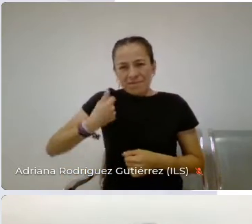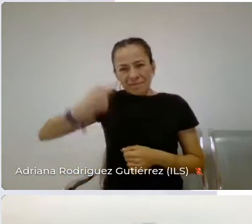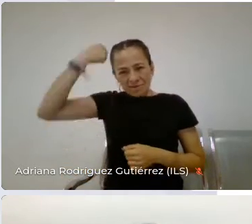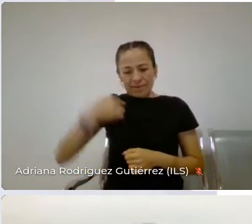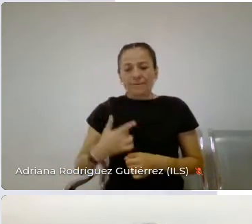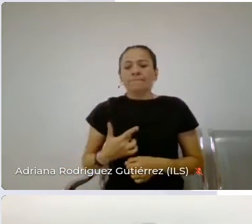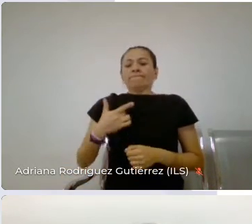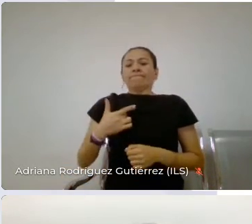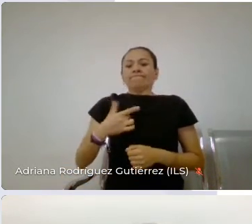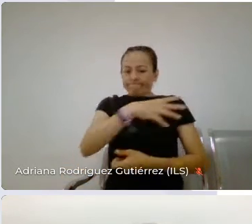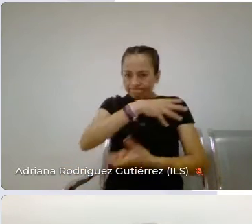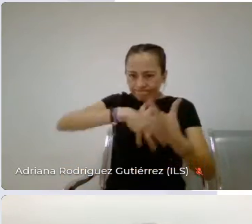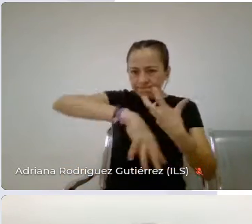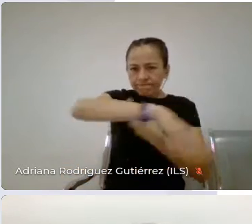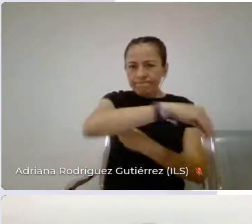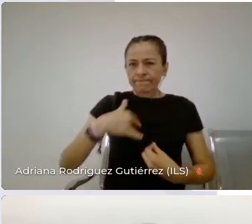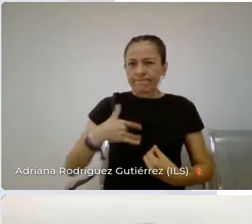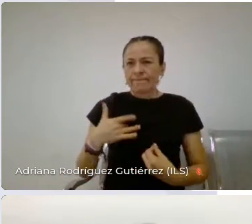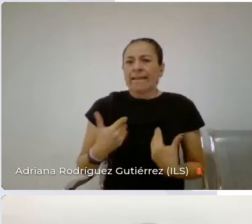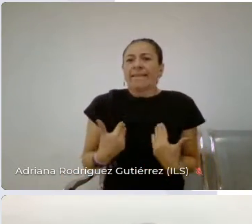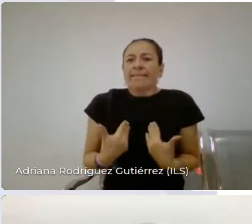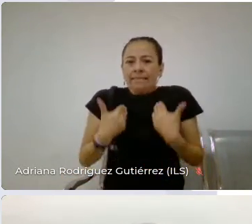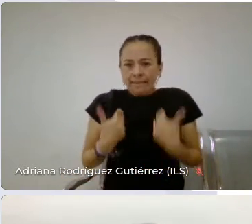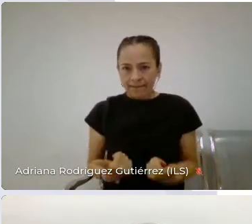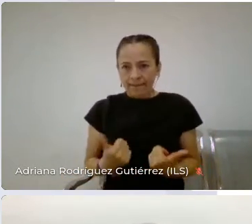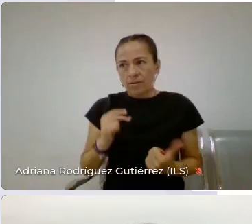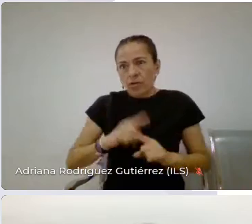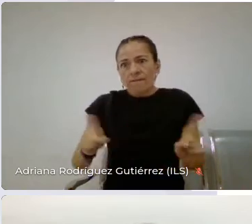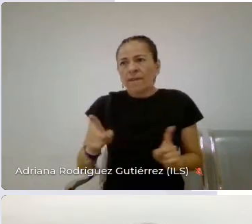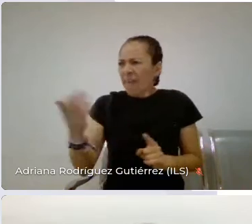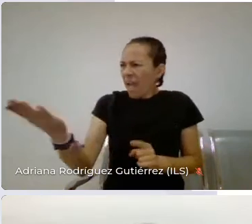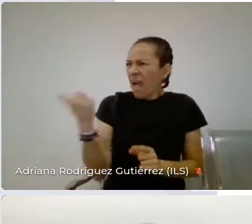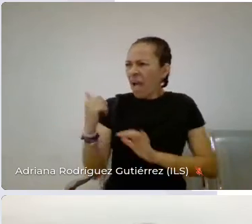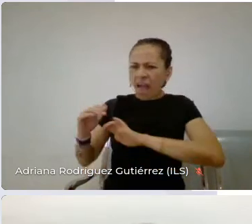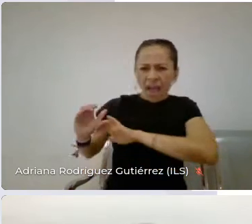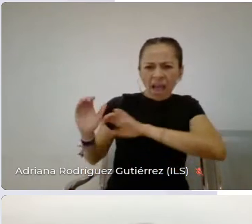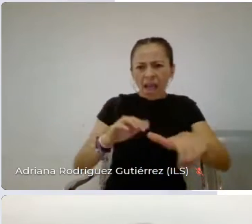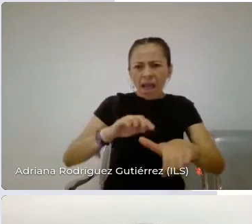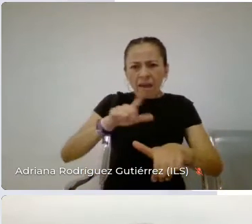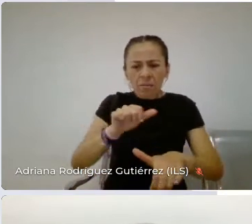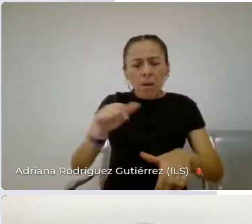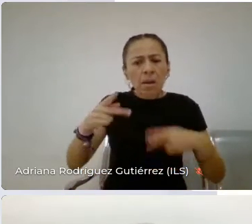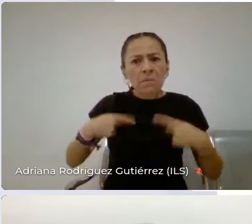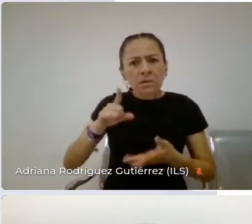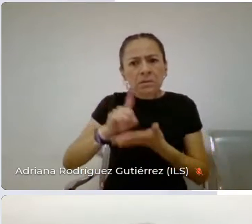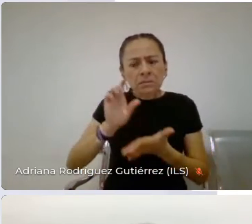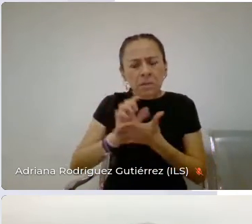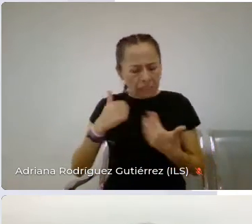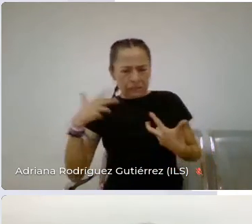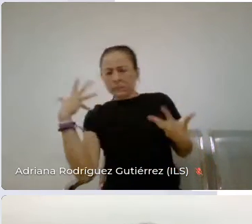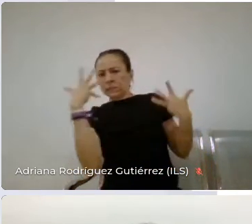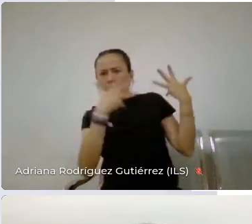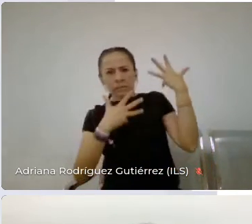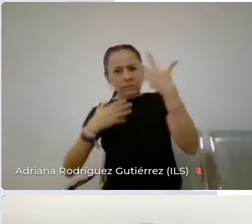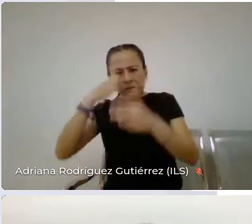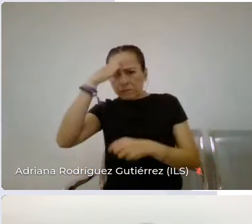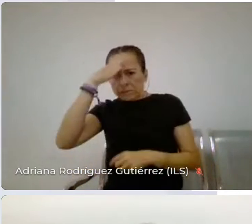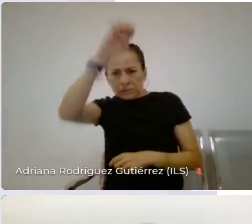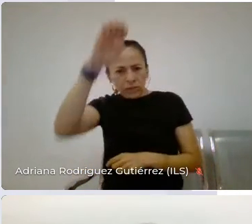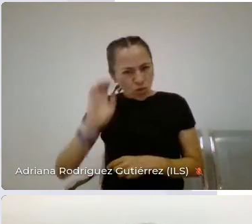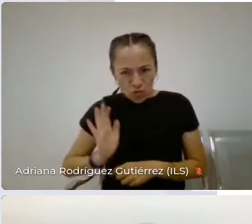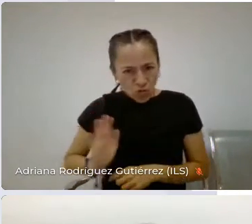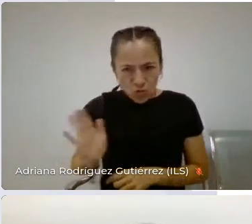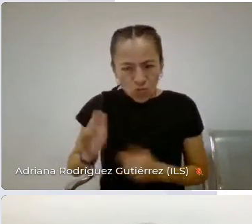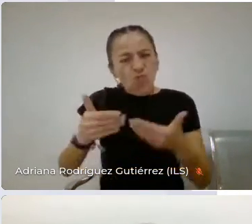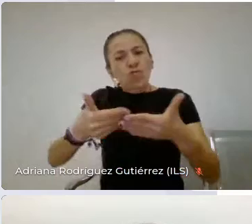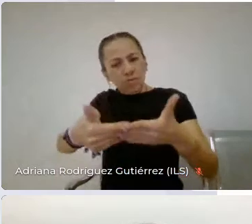discapacidad y que se haga casi que bolas ahí cuando empiece a trabajar, ¿no? Es entender todo el sistema, entender todos los componentes, todos los